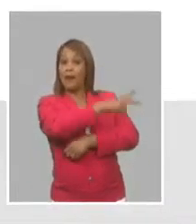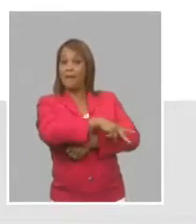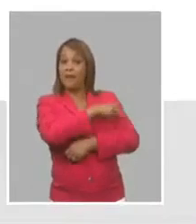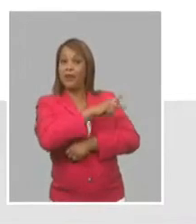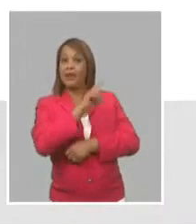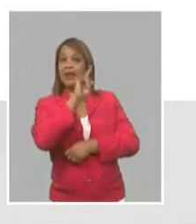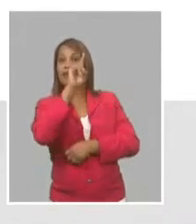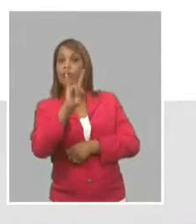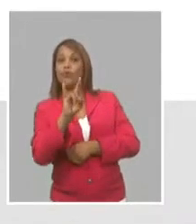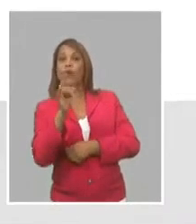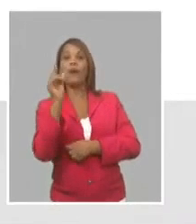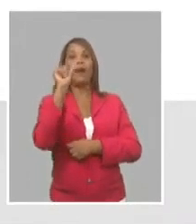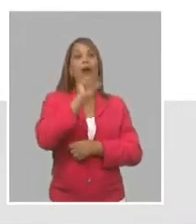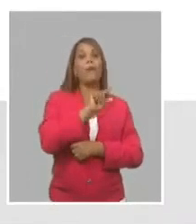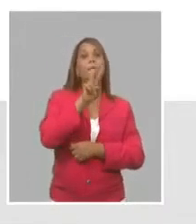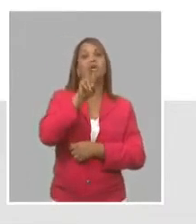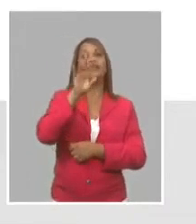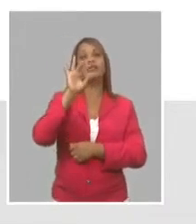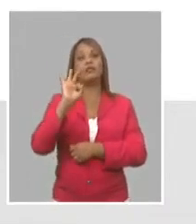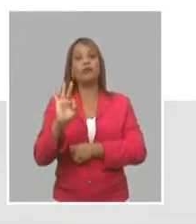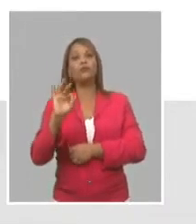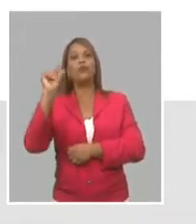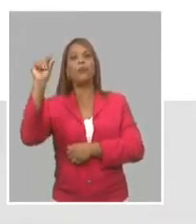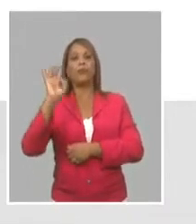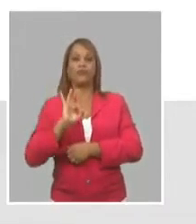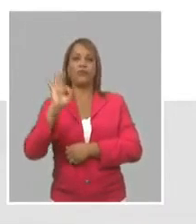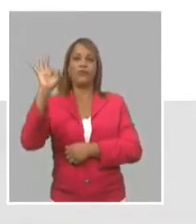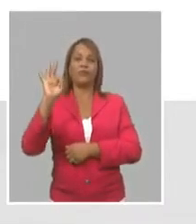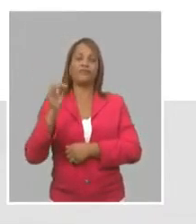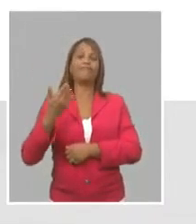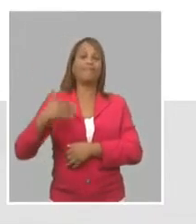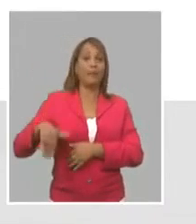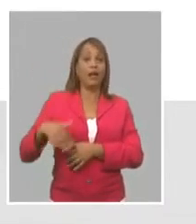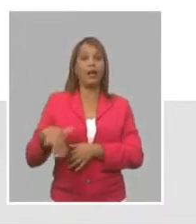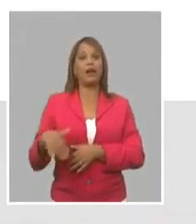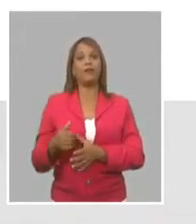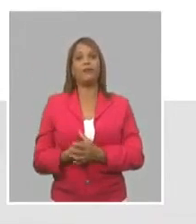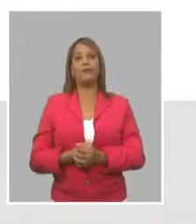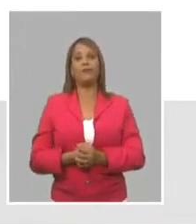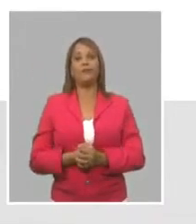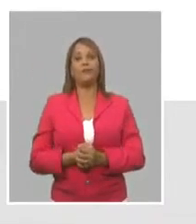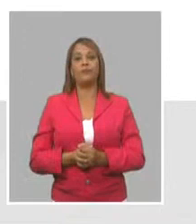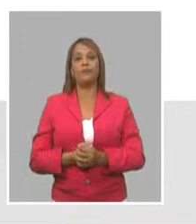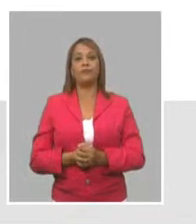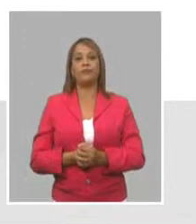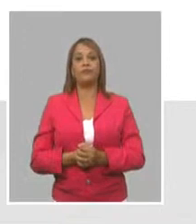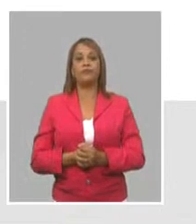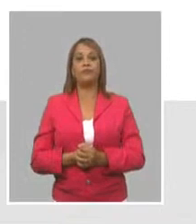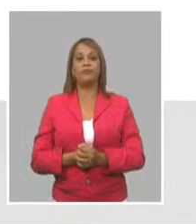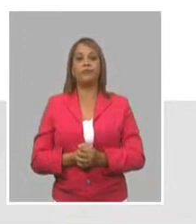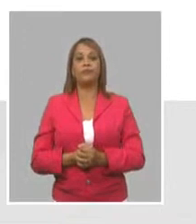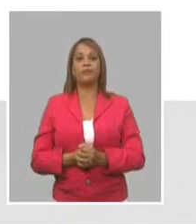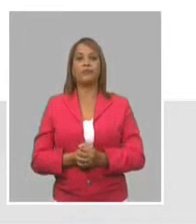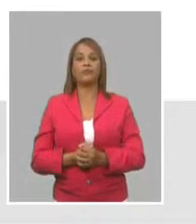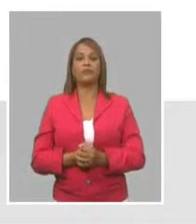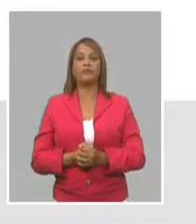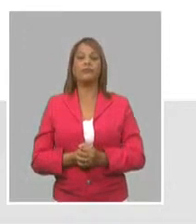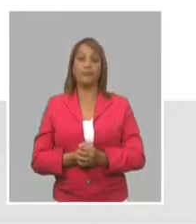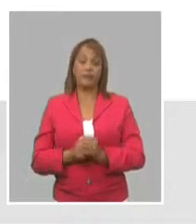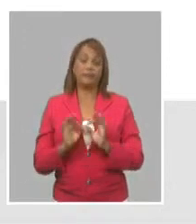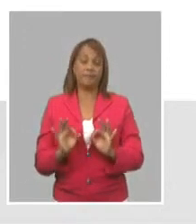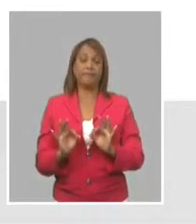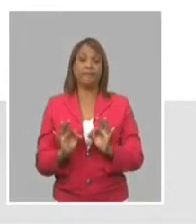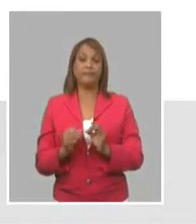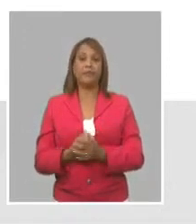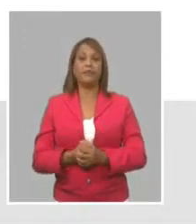un 28%. Es decir, que previene la importación. Trata de que para poder ser eficiente tiene que importar menos. Exactamente, no,